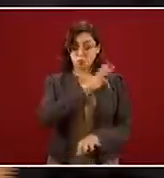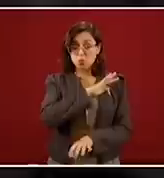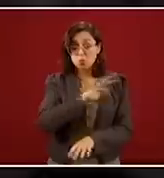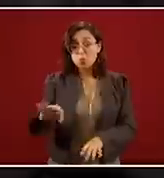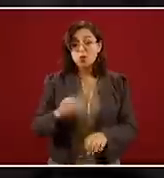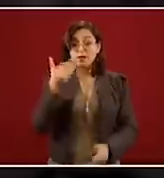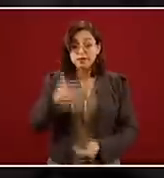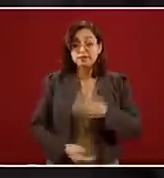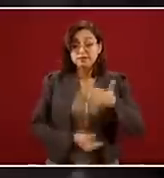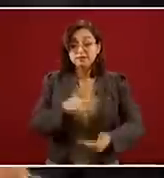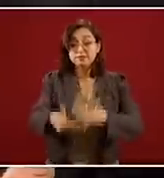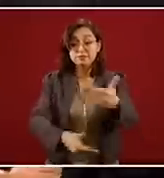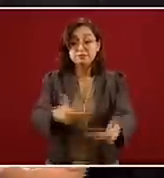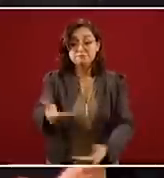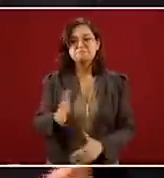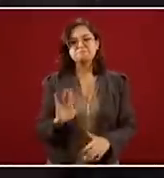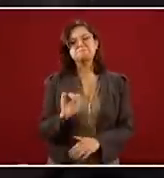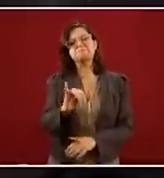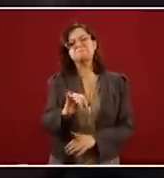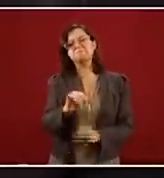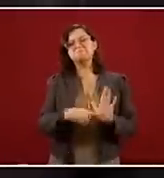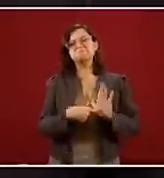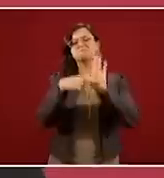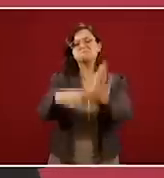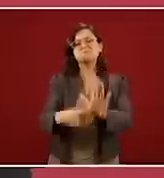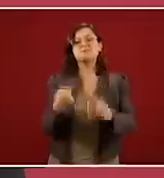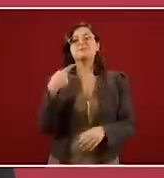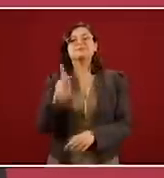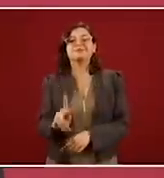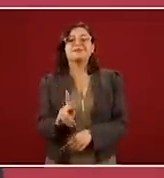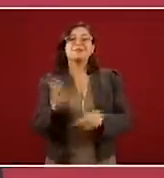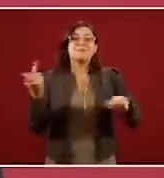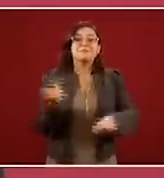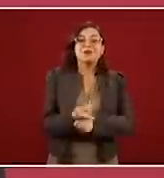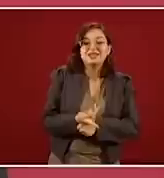¿sí?, el asunto es que con esa medida,